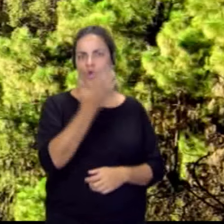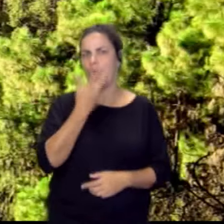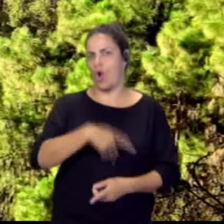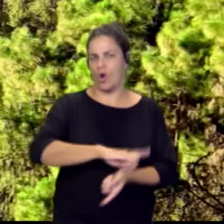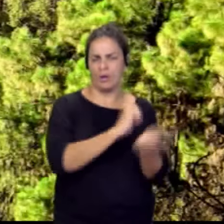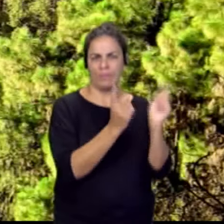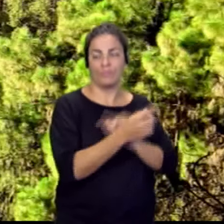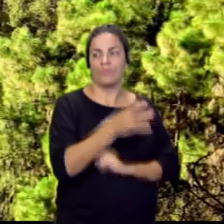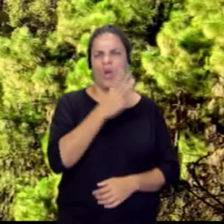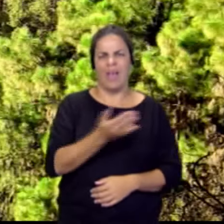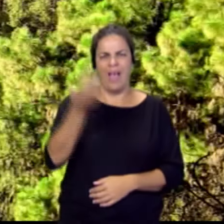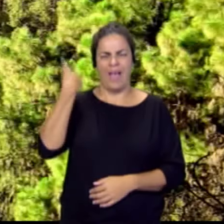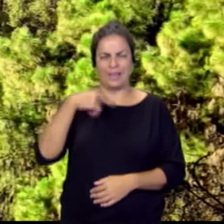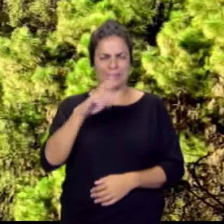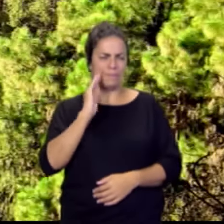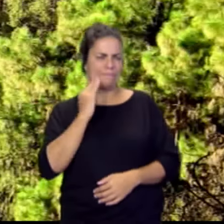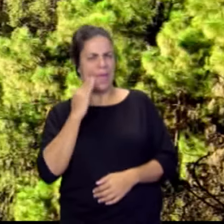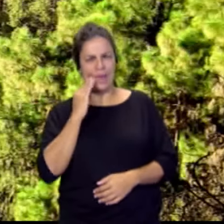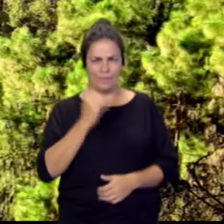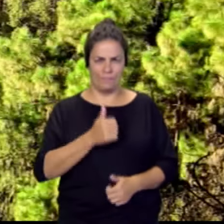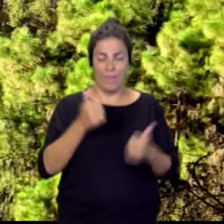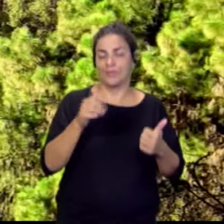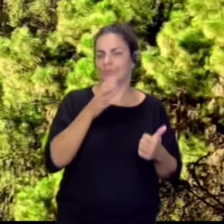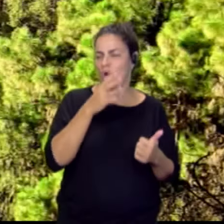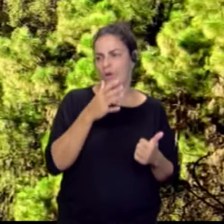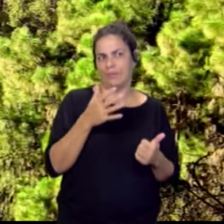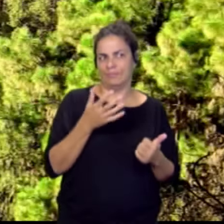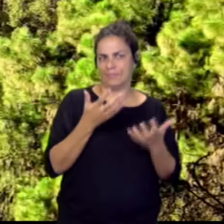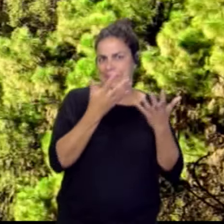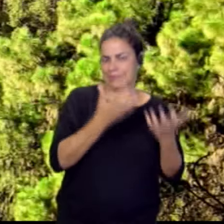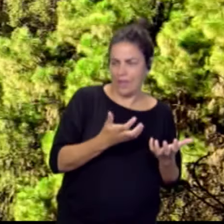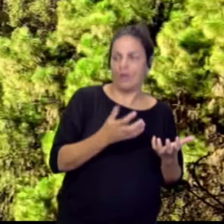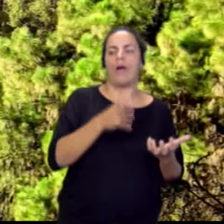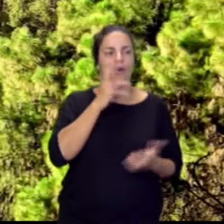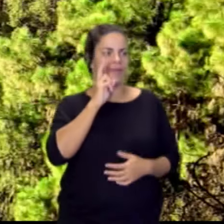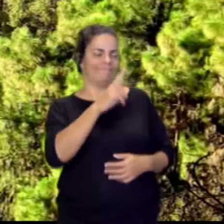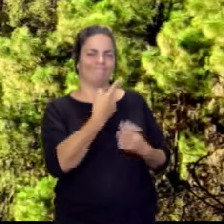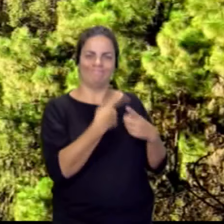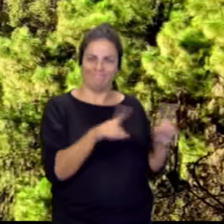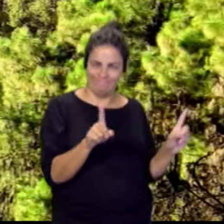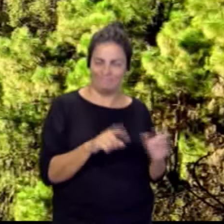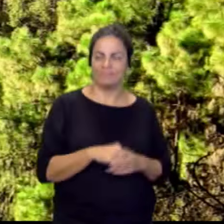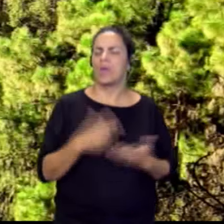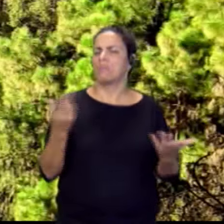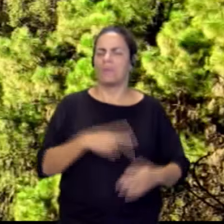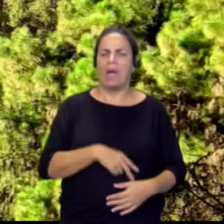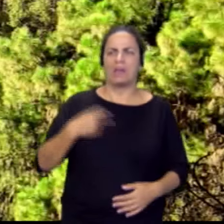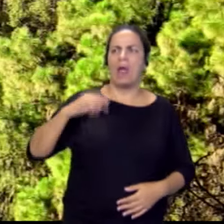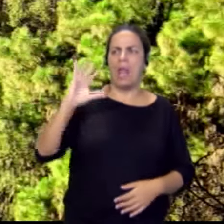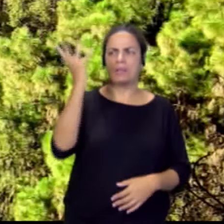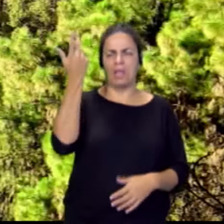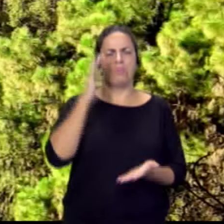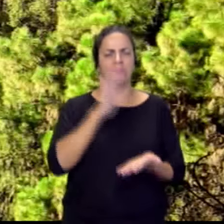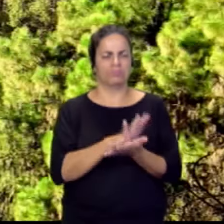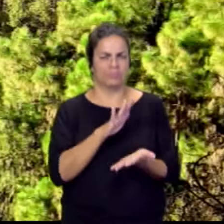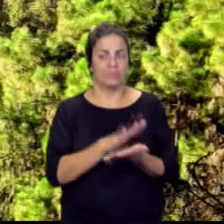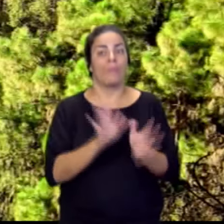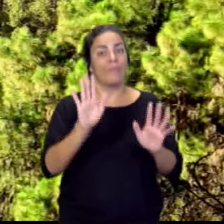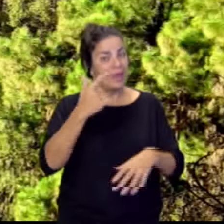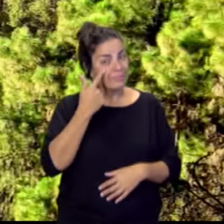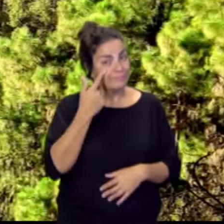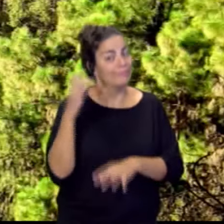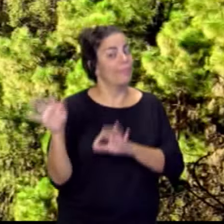color bastante más amarillento por la falta de agua. En general, vamos a tener un tiempo bastante de tranquilo, y eso sí, preparen